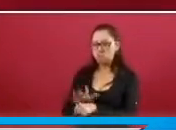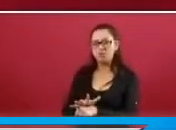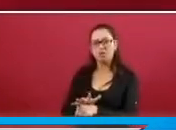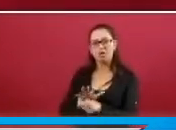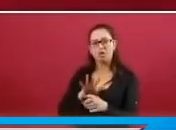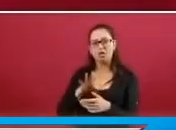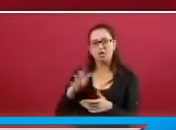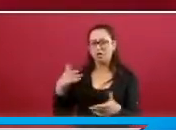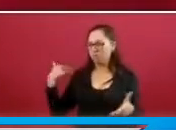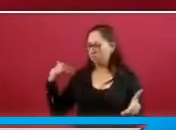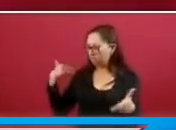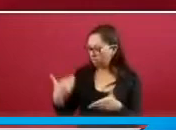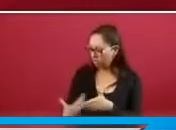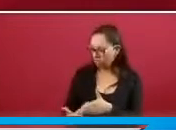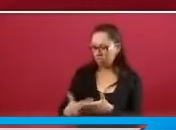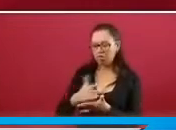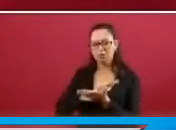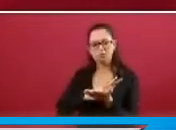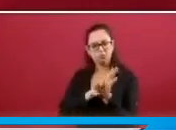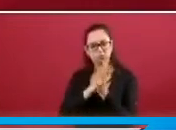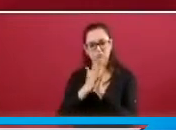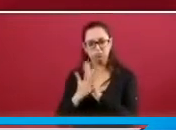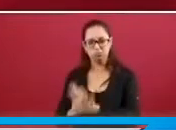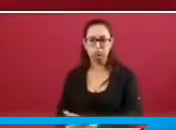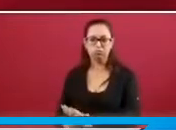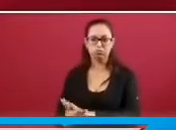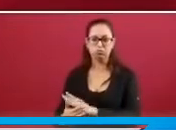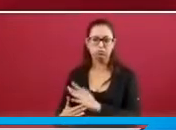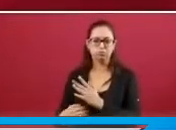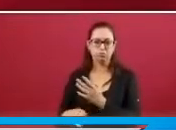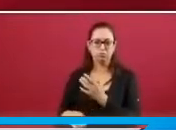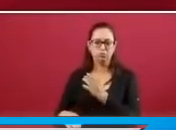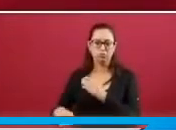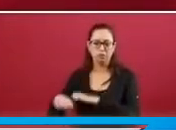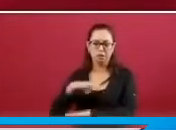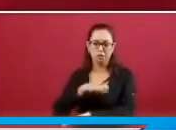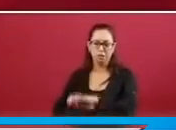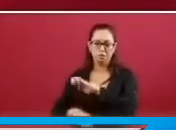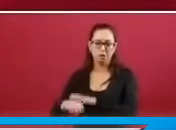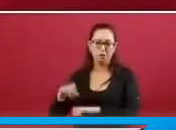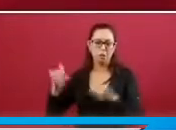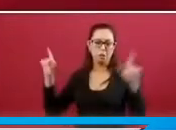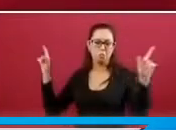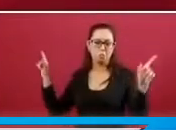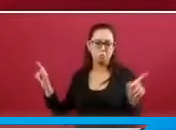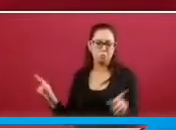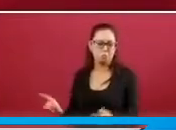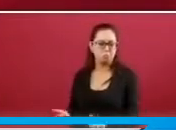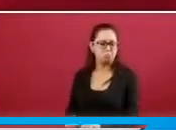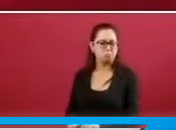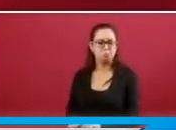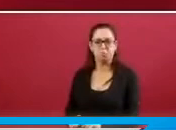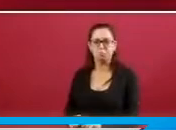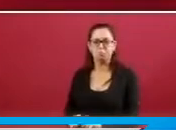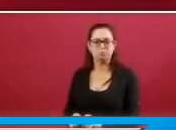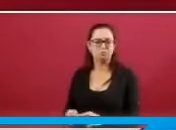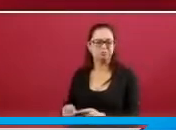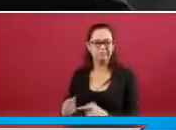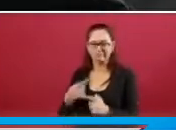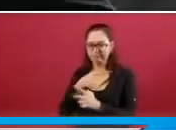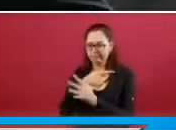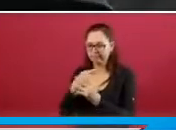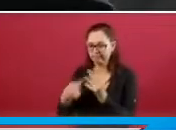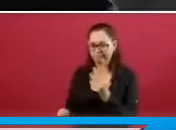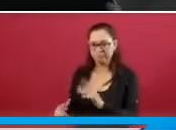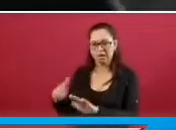Calderón, que participa actualmente en el sector privado del sector energético. Alfredo Elías Ayub, colaborando en los gobiernos de Ernesto